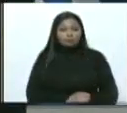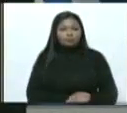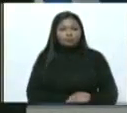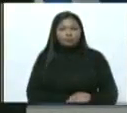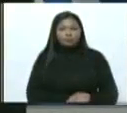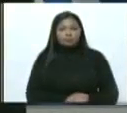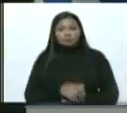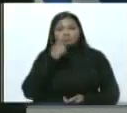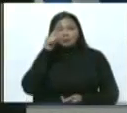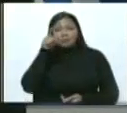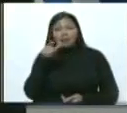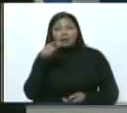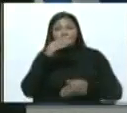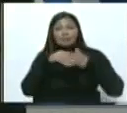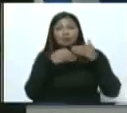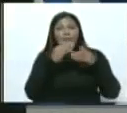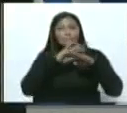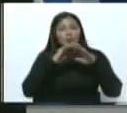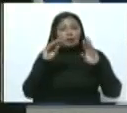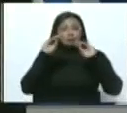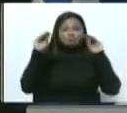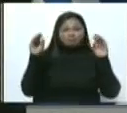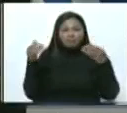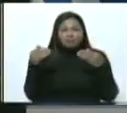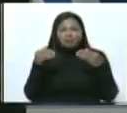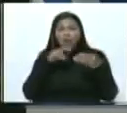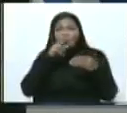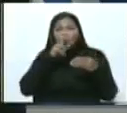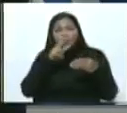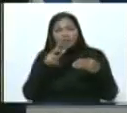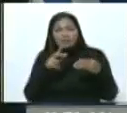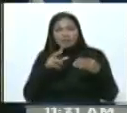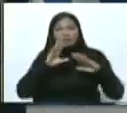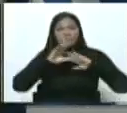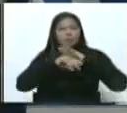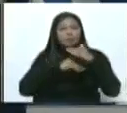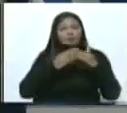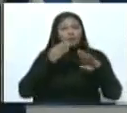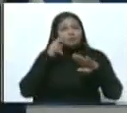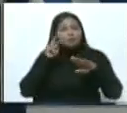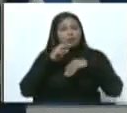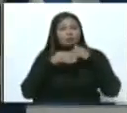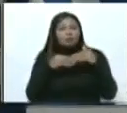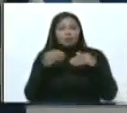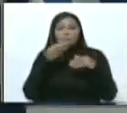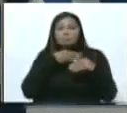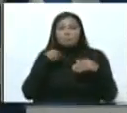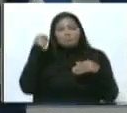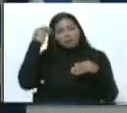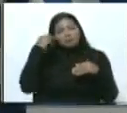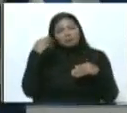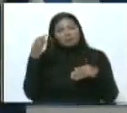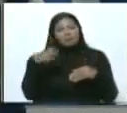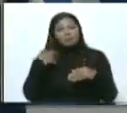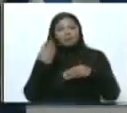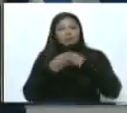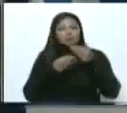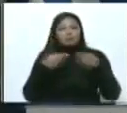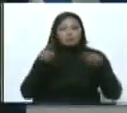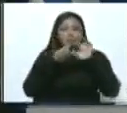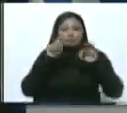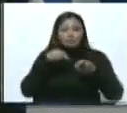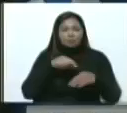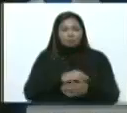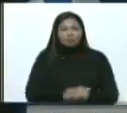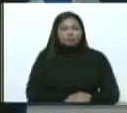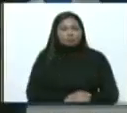mal llamados chatarreros, porque esos son unos vulgares delincuentes que operan, creen que pueden operar impunemente, pasan por las